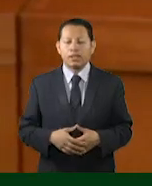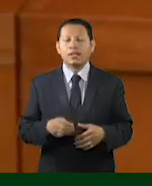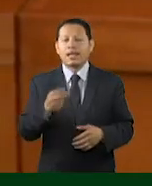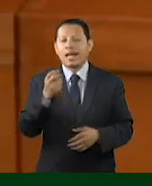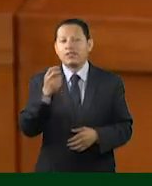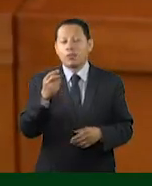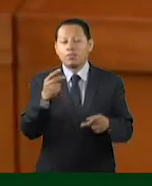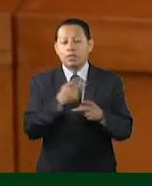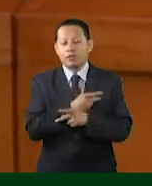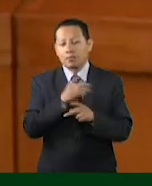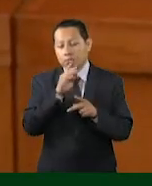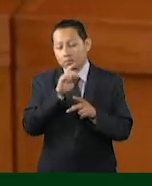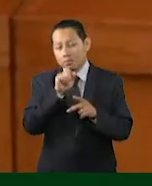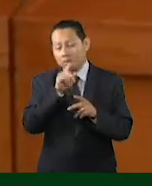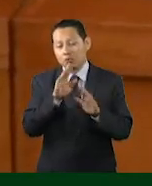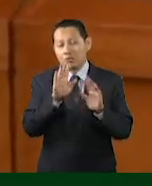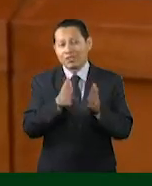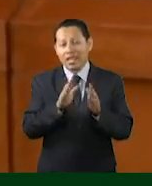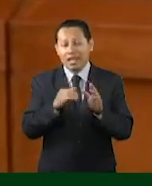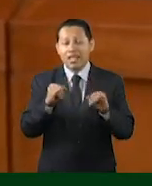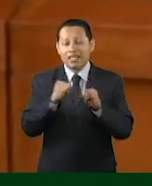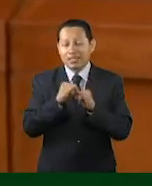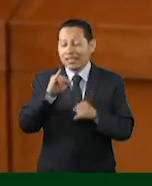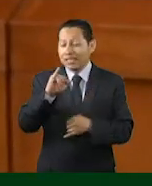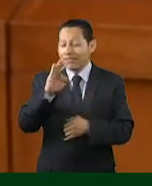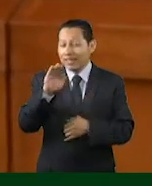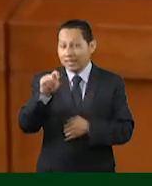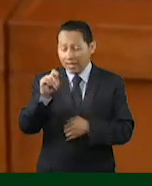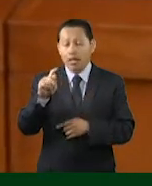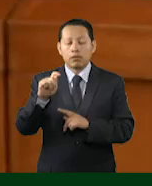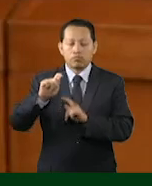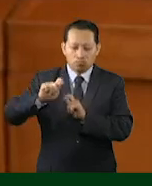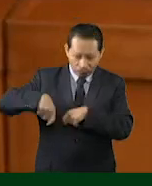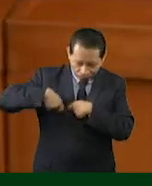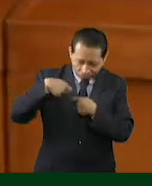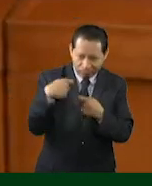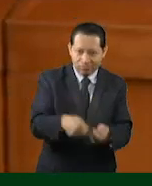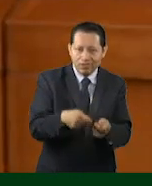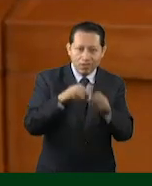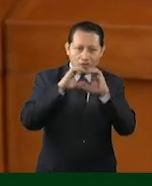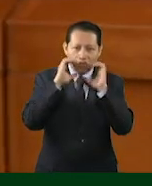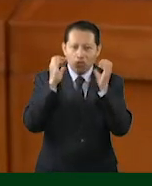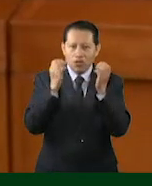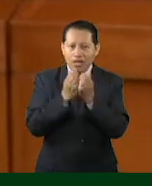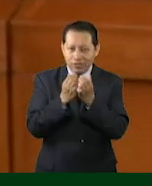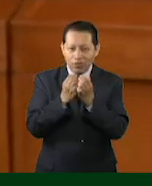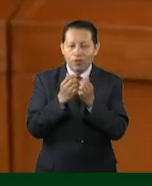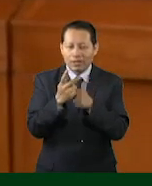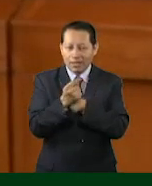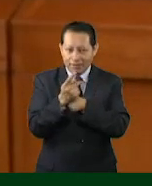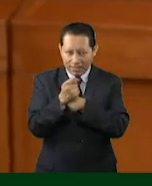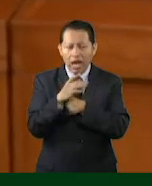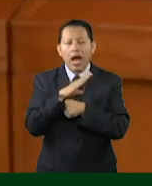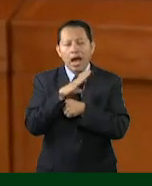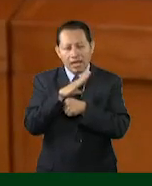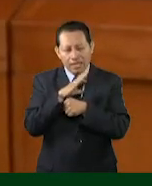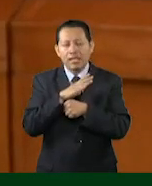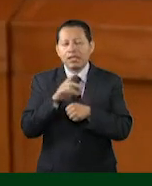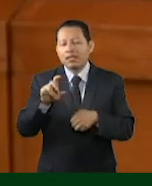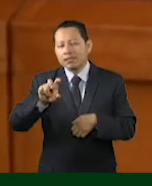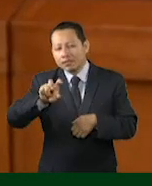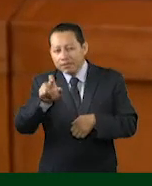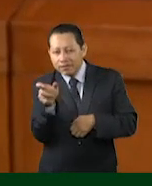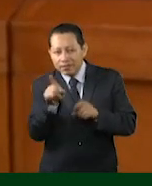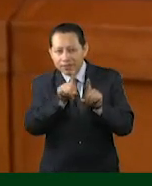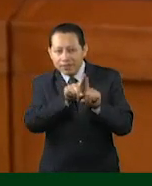Pues ahí lo tiene, ya el Instituto Federal de Telecomunicaciones le dio al Poder Legislativo Federal, al canal El Congreso, la concesión de frecuencia para